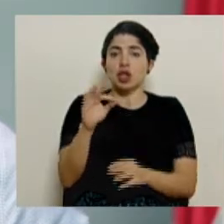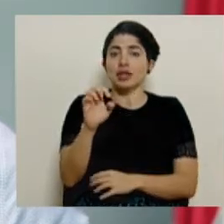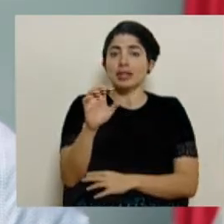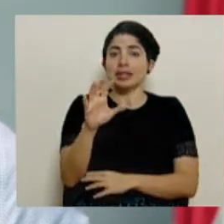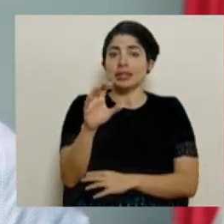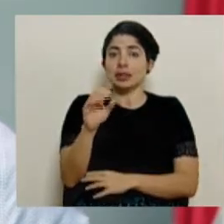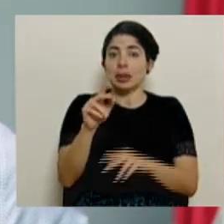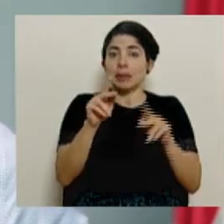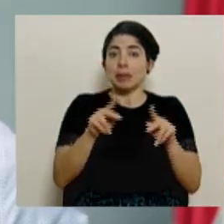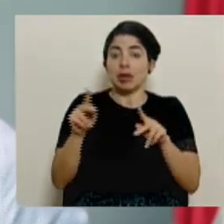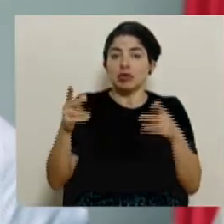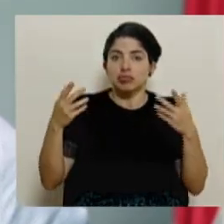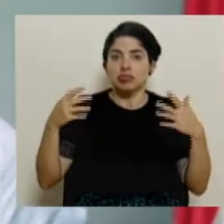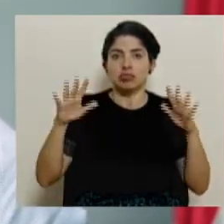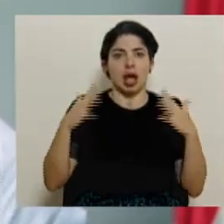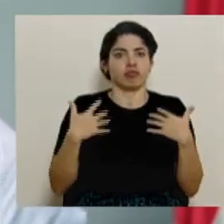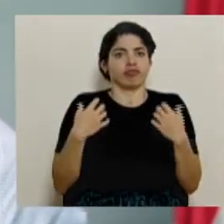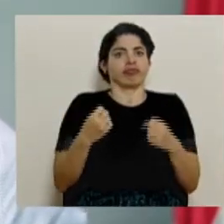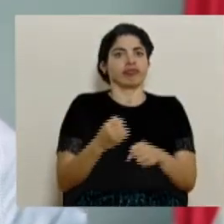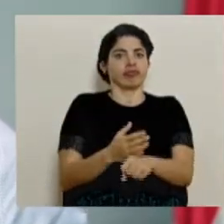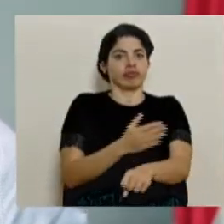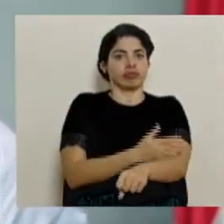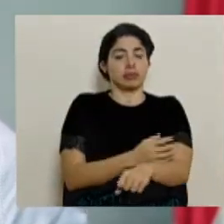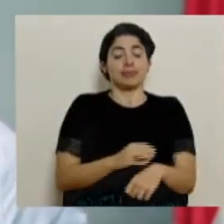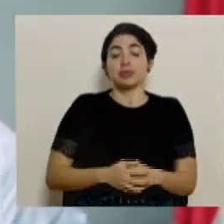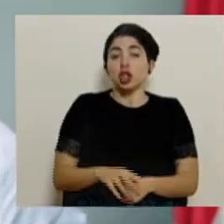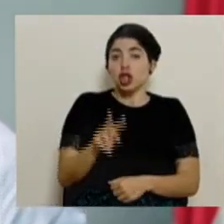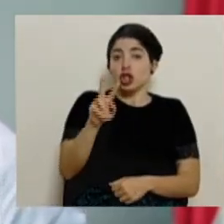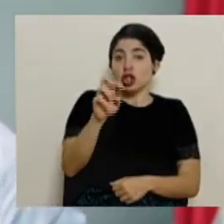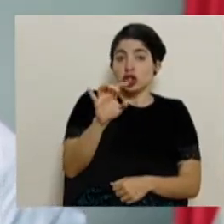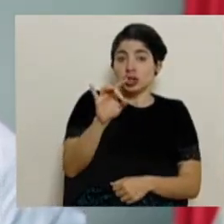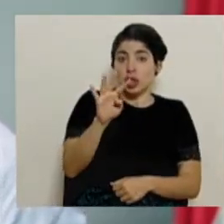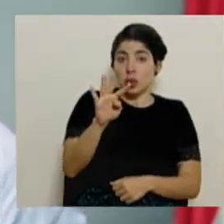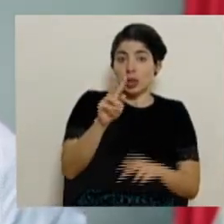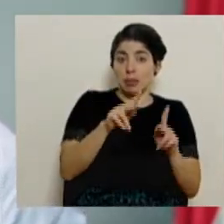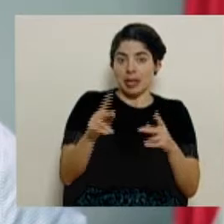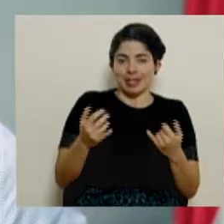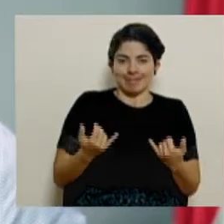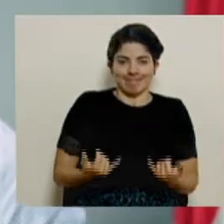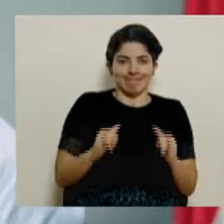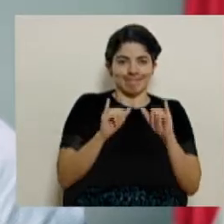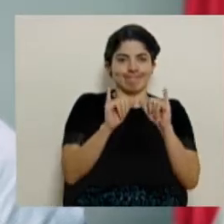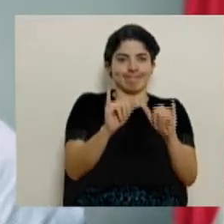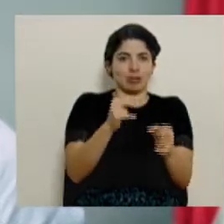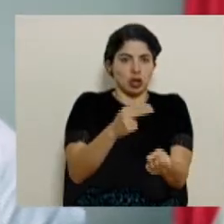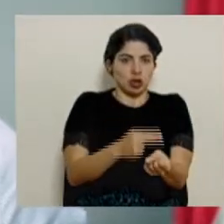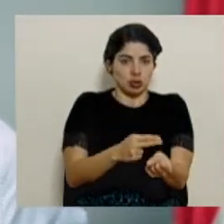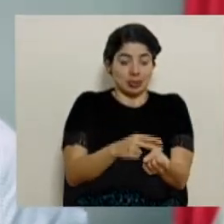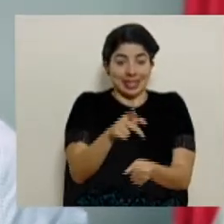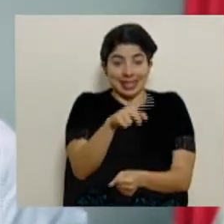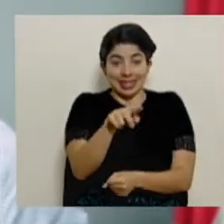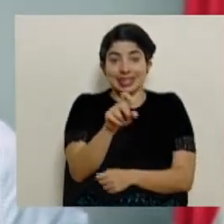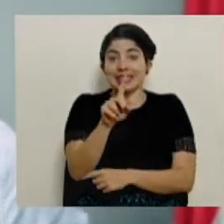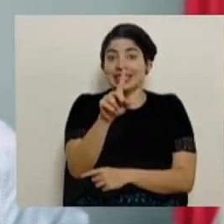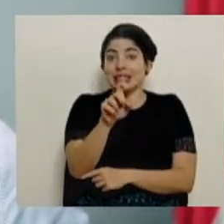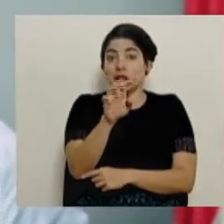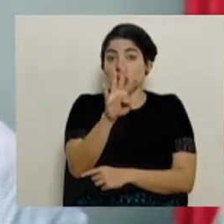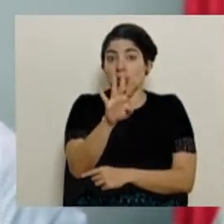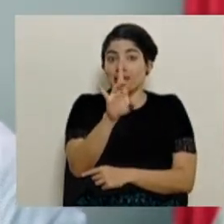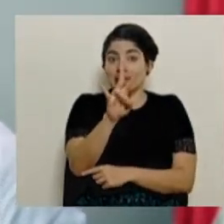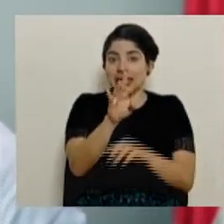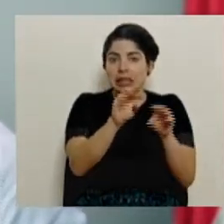190.950 personas recuperadas. 284 personas se encuentran hospitalizadas al día de hoy, 147 de ellas